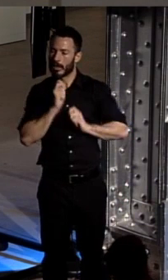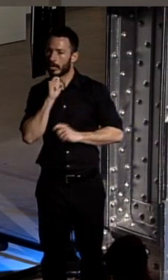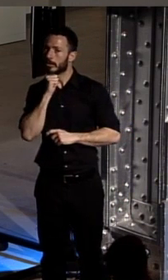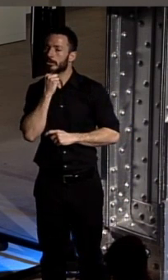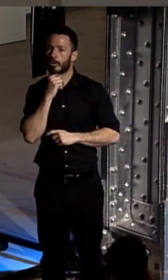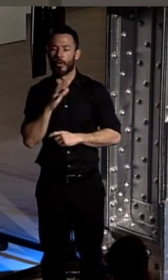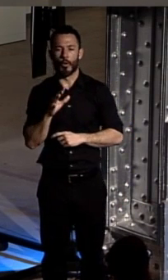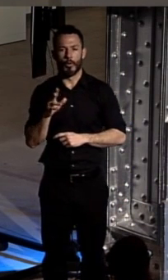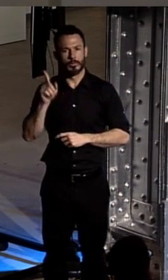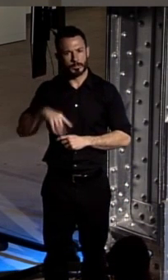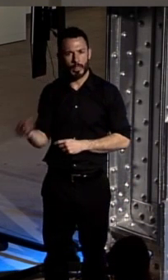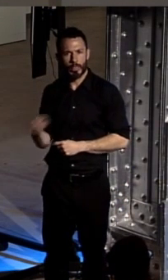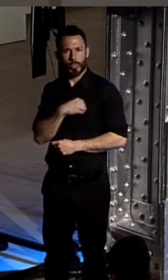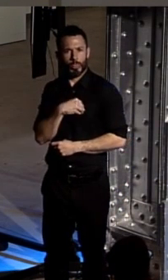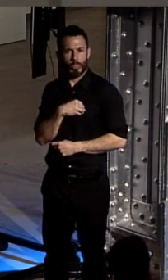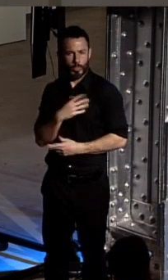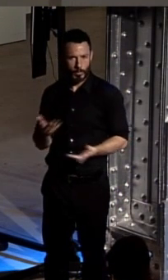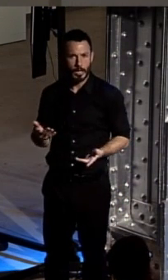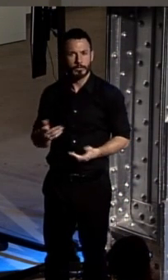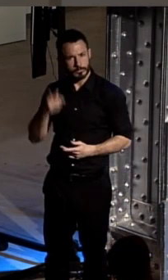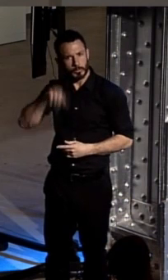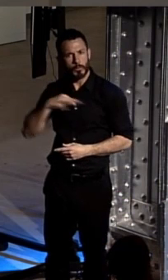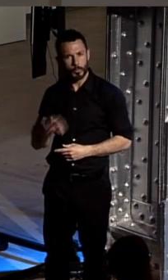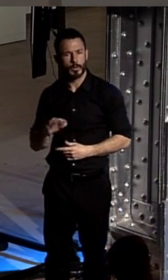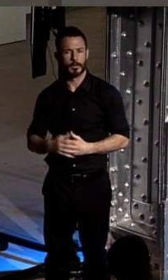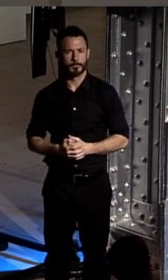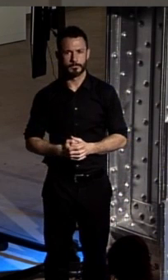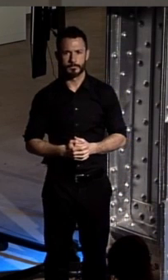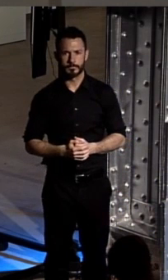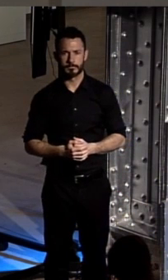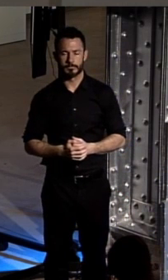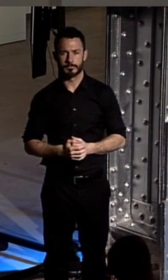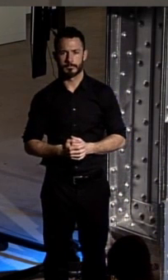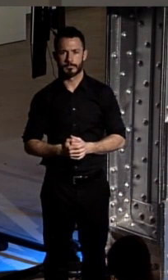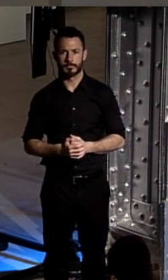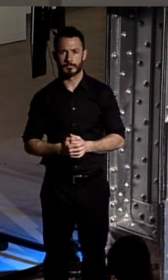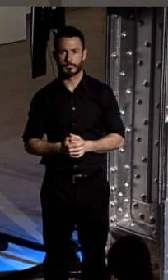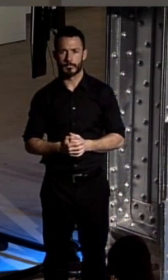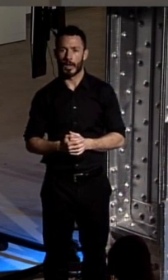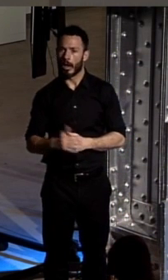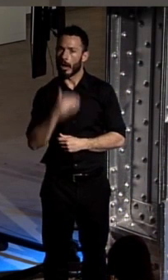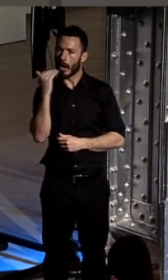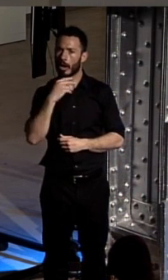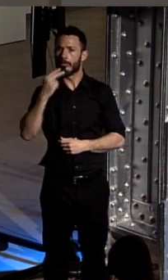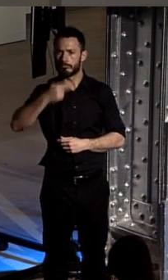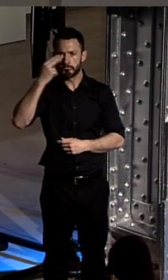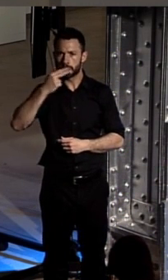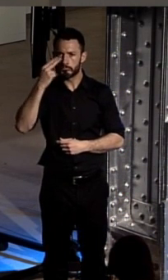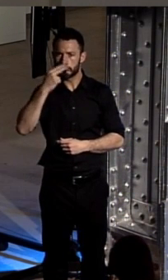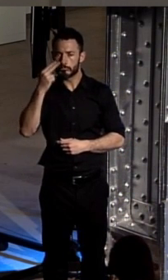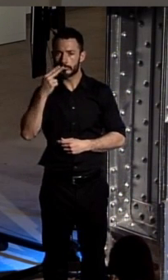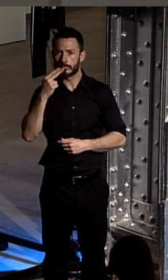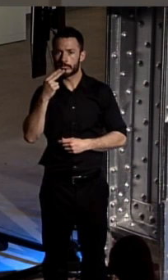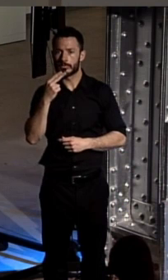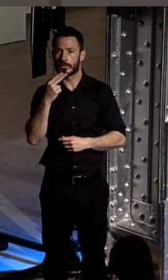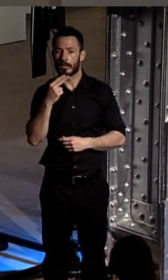ejemplos de utilizar el mundo online para expresar todas estas emociones. Un fenómeno muy interesante que me gustaría destacar es el